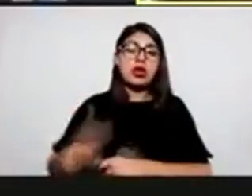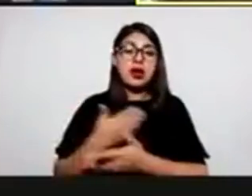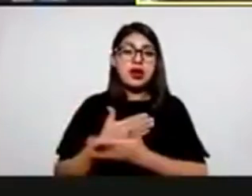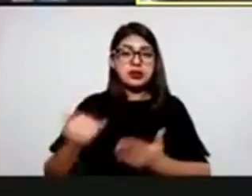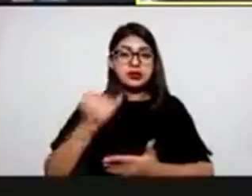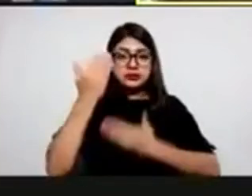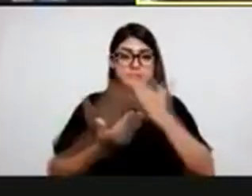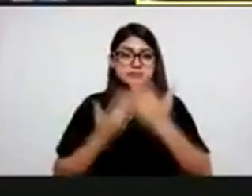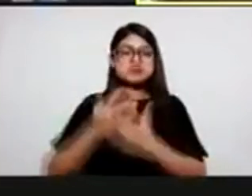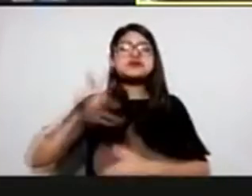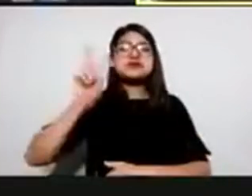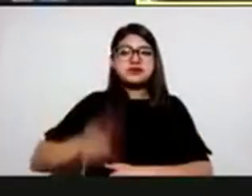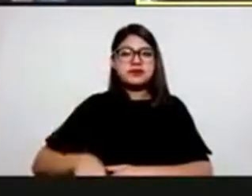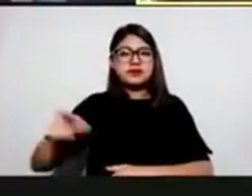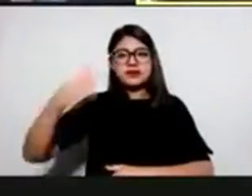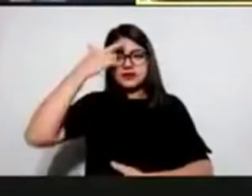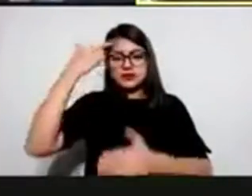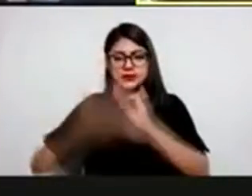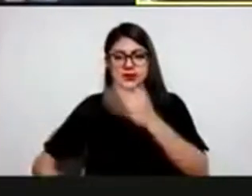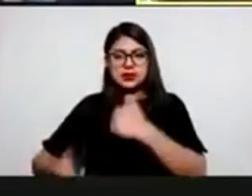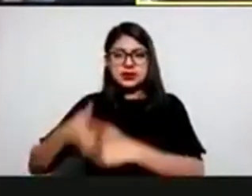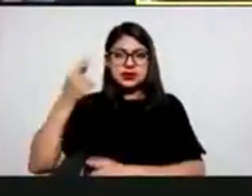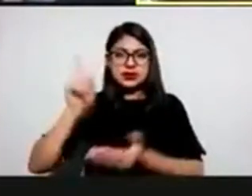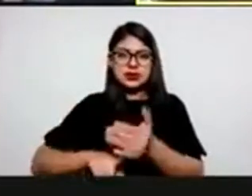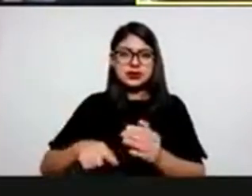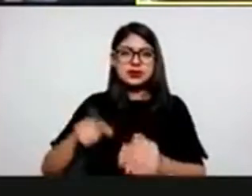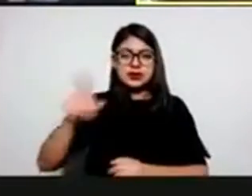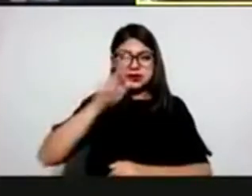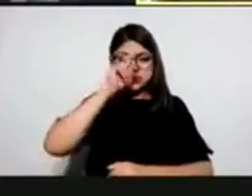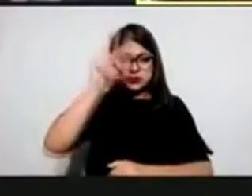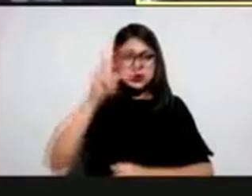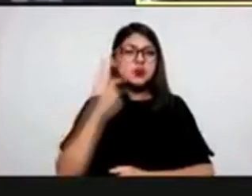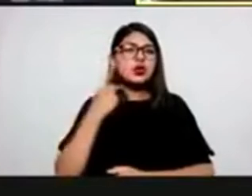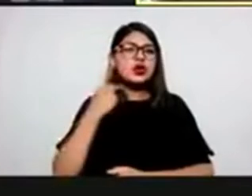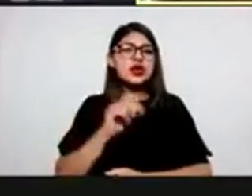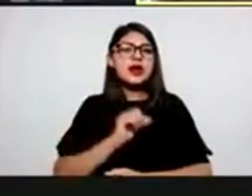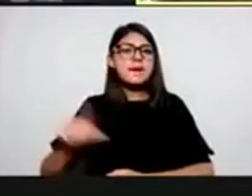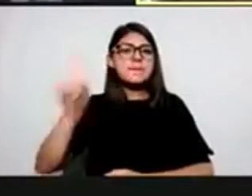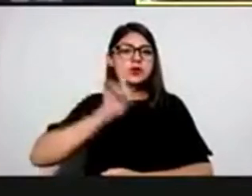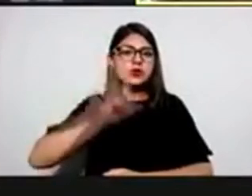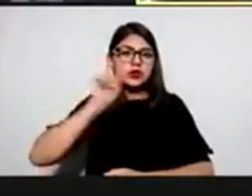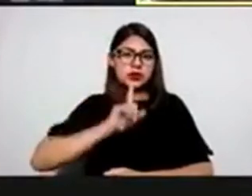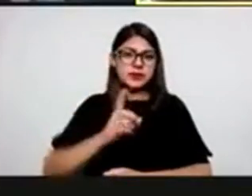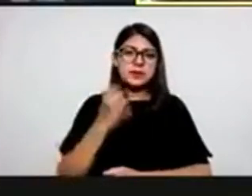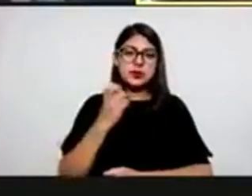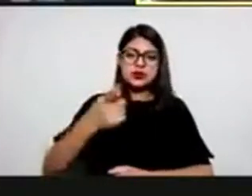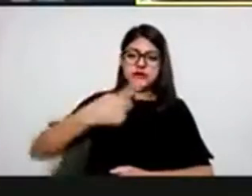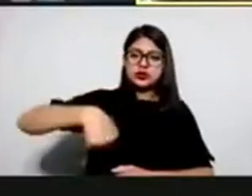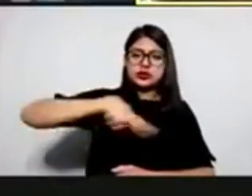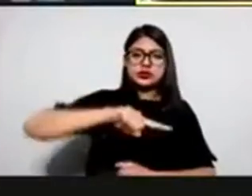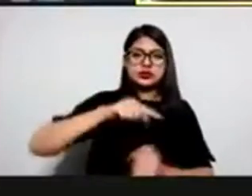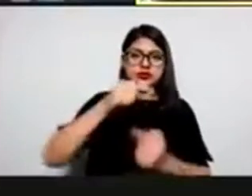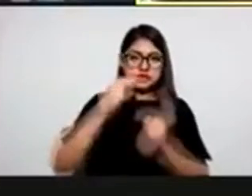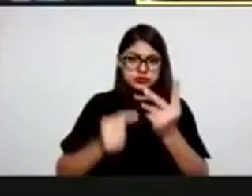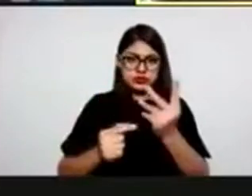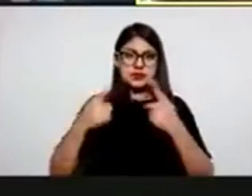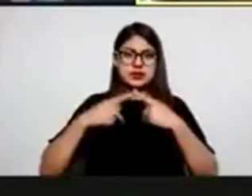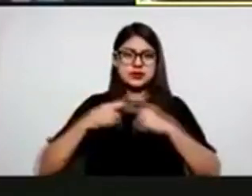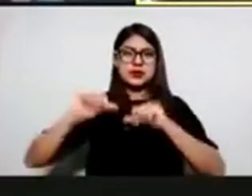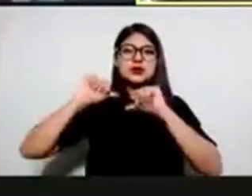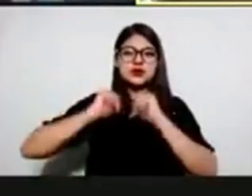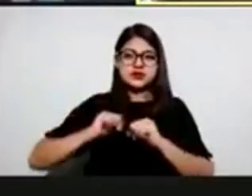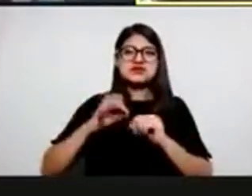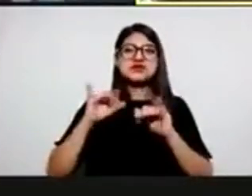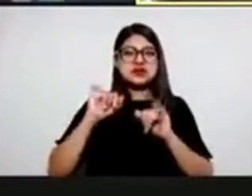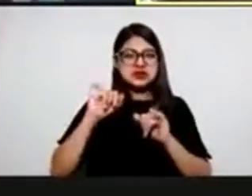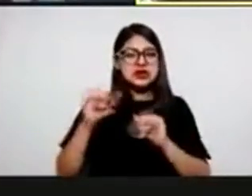infracción consistente en violencia política de género, por lo que hace a los funcionarios aludidos, toda vez que sus conductas se ubican